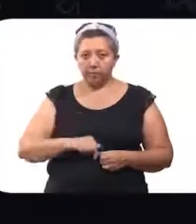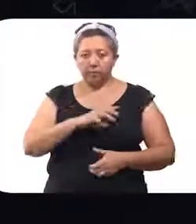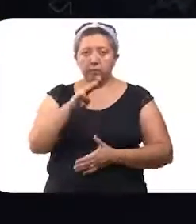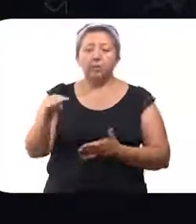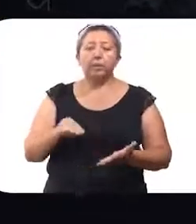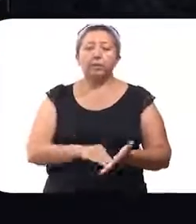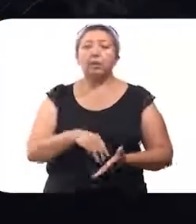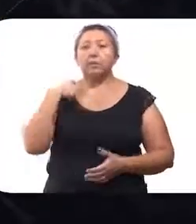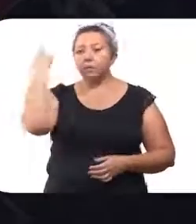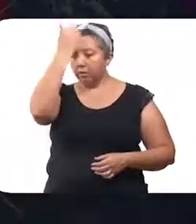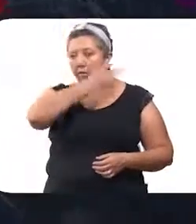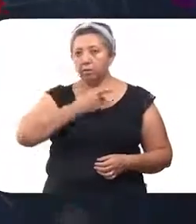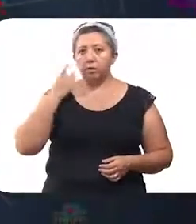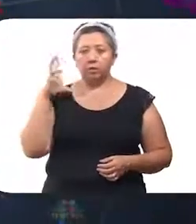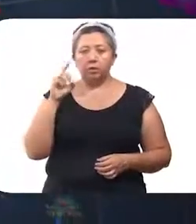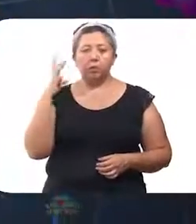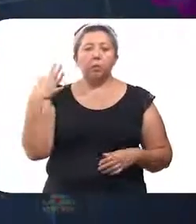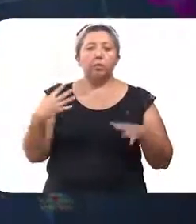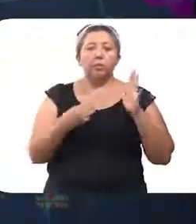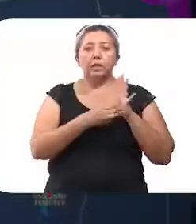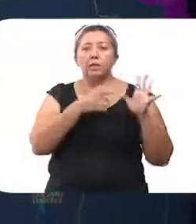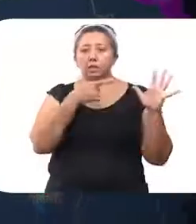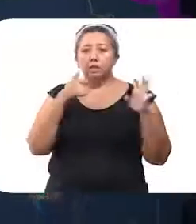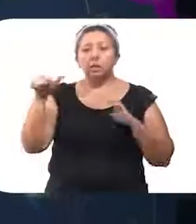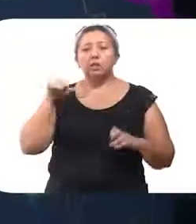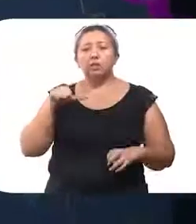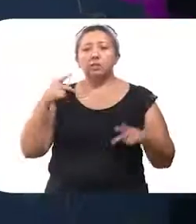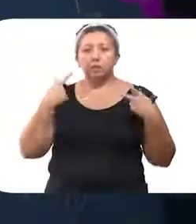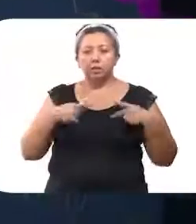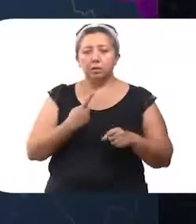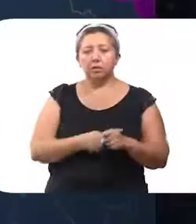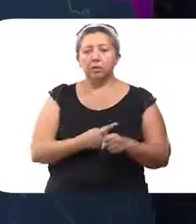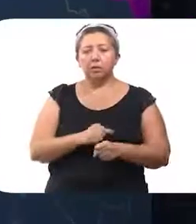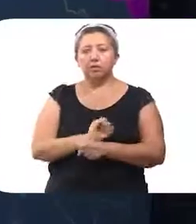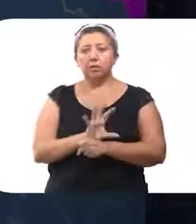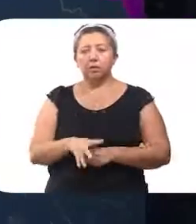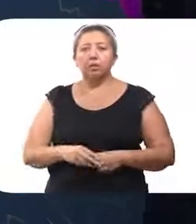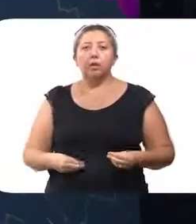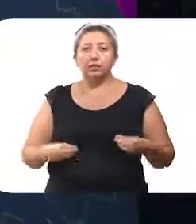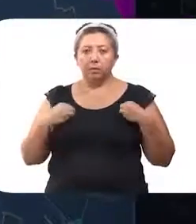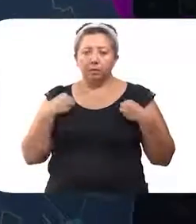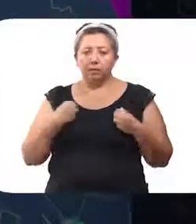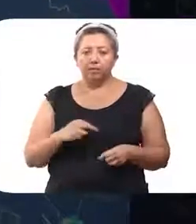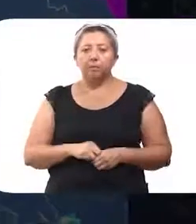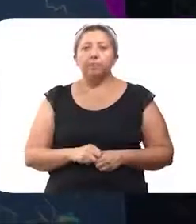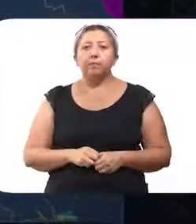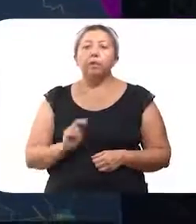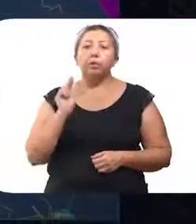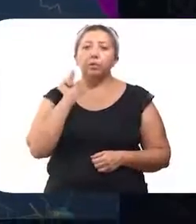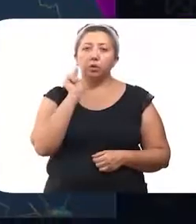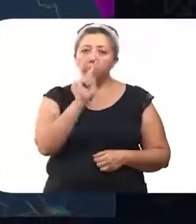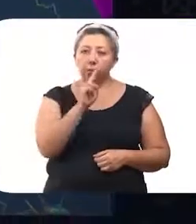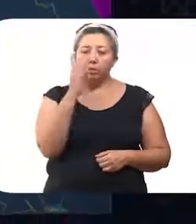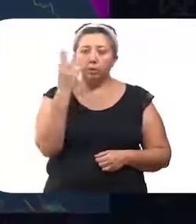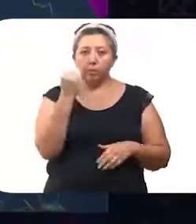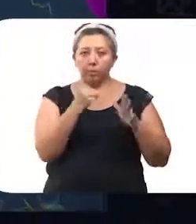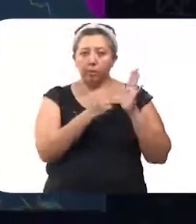Específicamente en Mérida se han diagnosticado 34.716 personas contagiadas de coronavirus, que viven en la zona